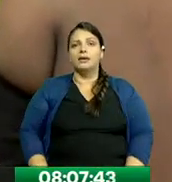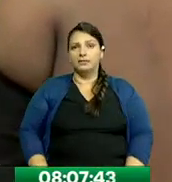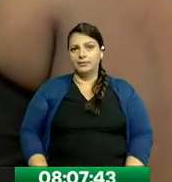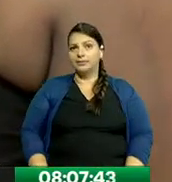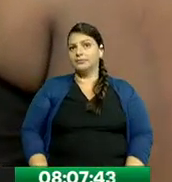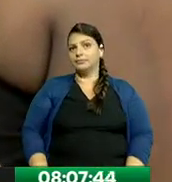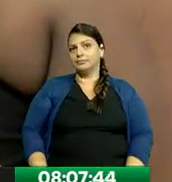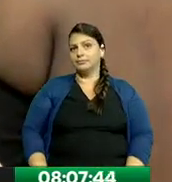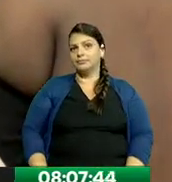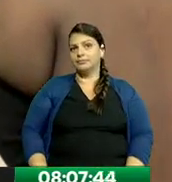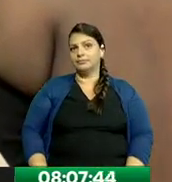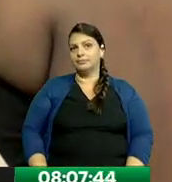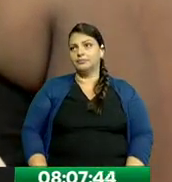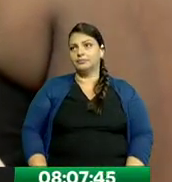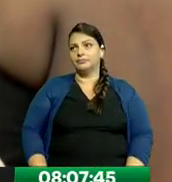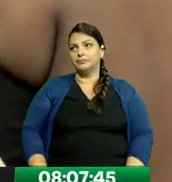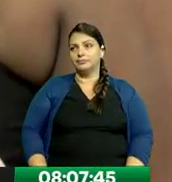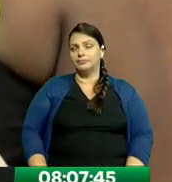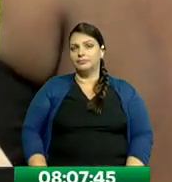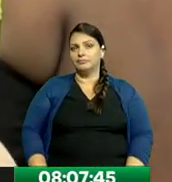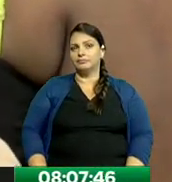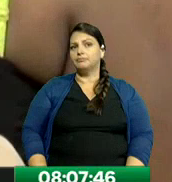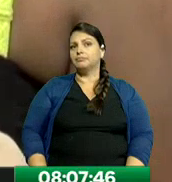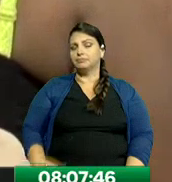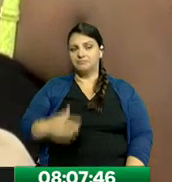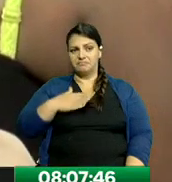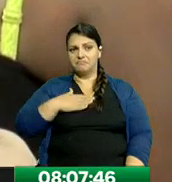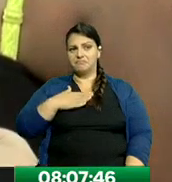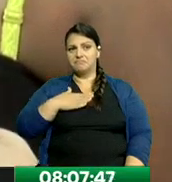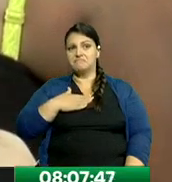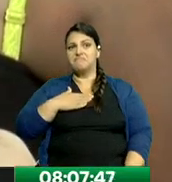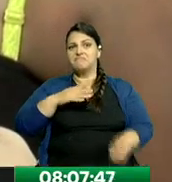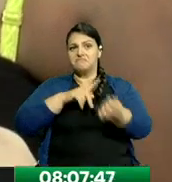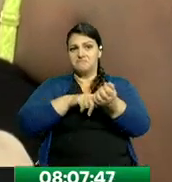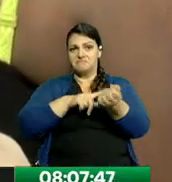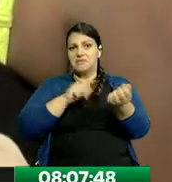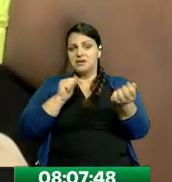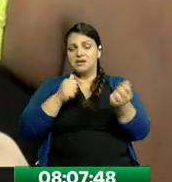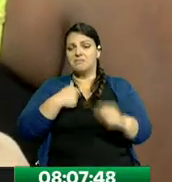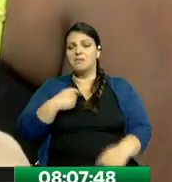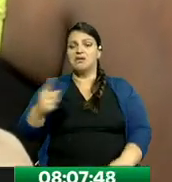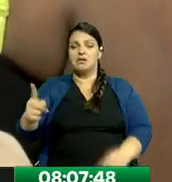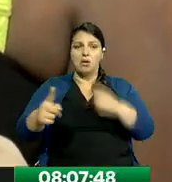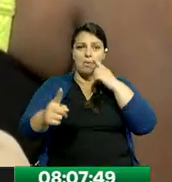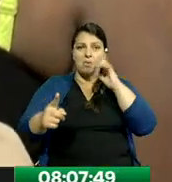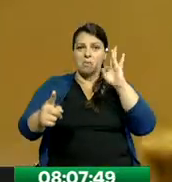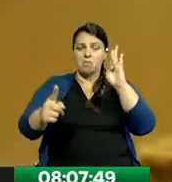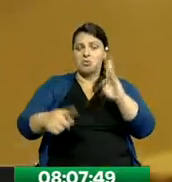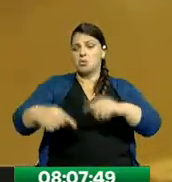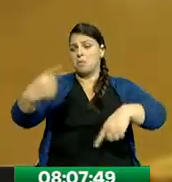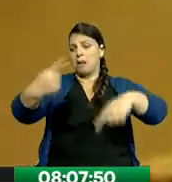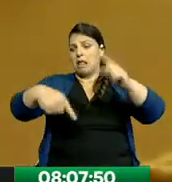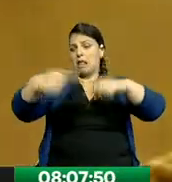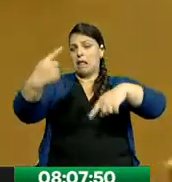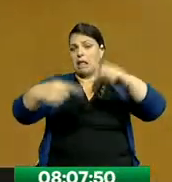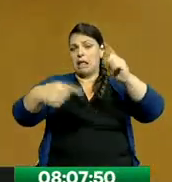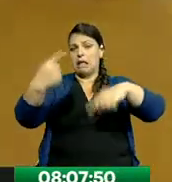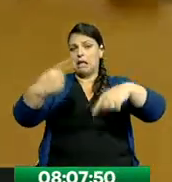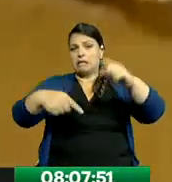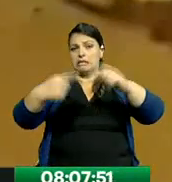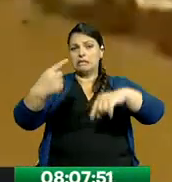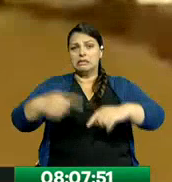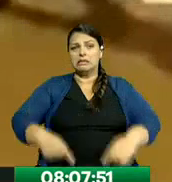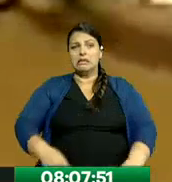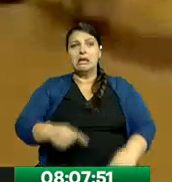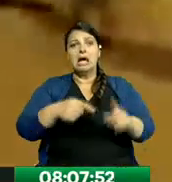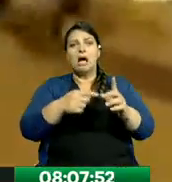tiró al piso. Y la mamá también cogió el cuchillo a pegarme una puñalada para que no le diera nada a mi familia. Con cámaras, Eduardo García, desde la